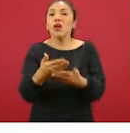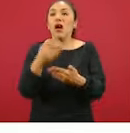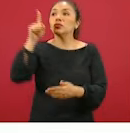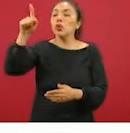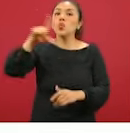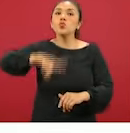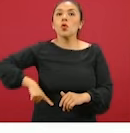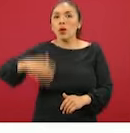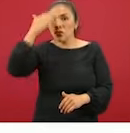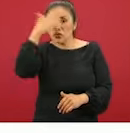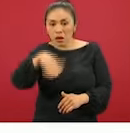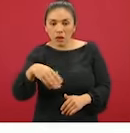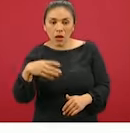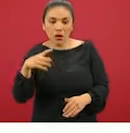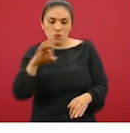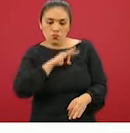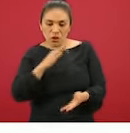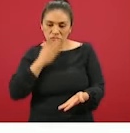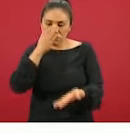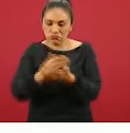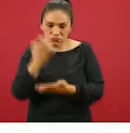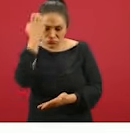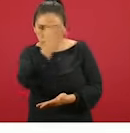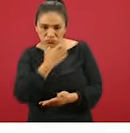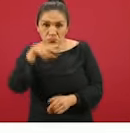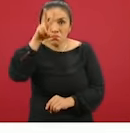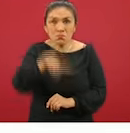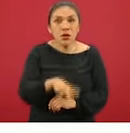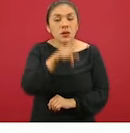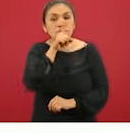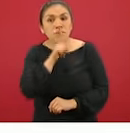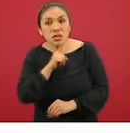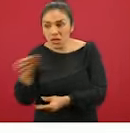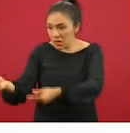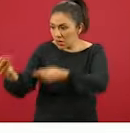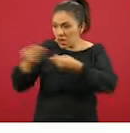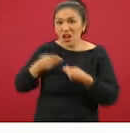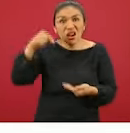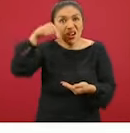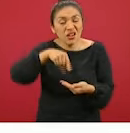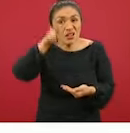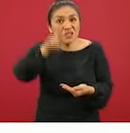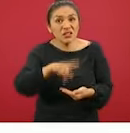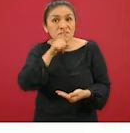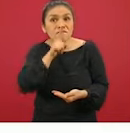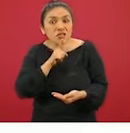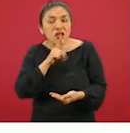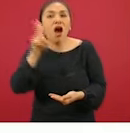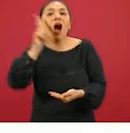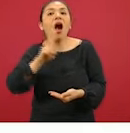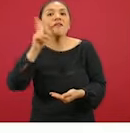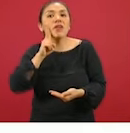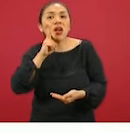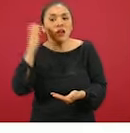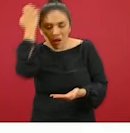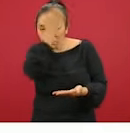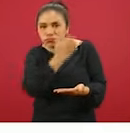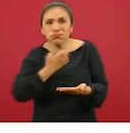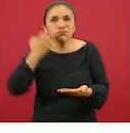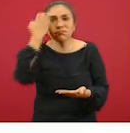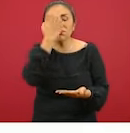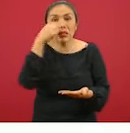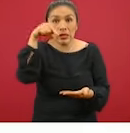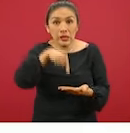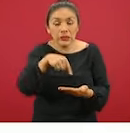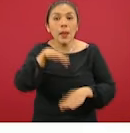para poder confirmar si es cierta la información que se está teniendo en redes, y entonces, por lo tanto,